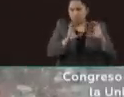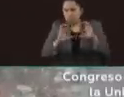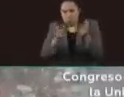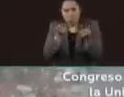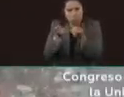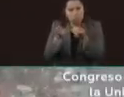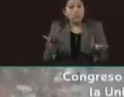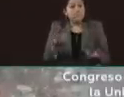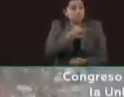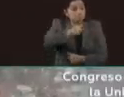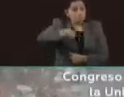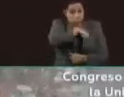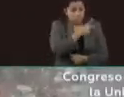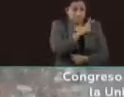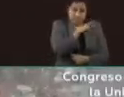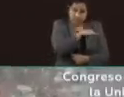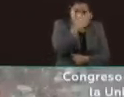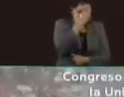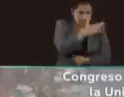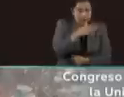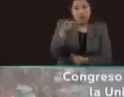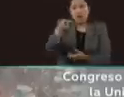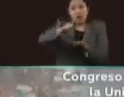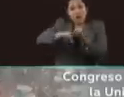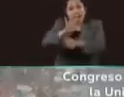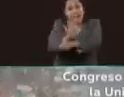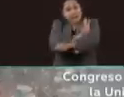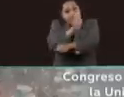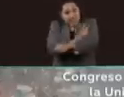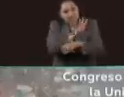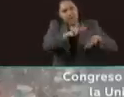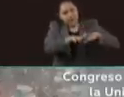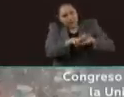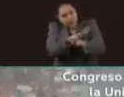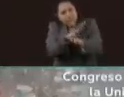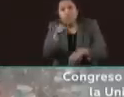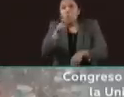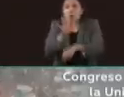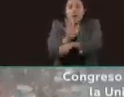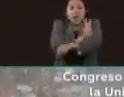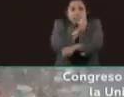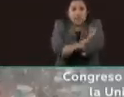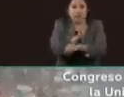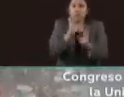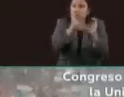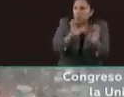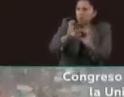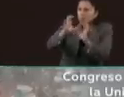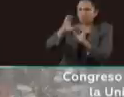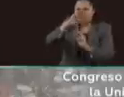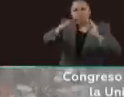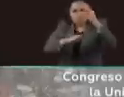gran relevancia que tienen la transición energética y las energías renovables para el futuro de las y los mexicanos y de la humanidad